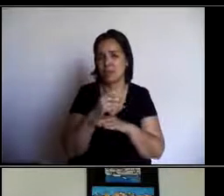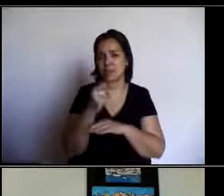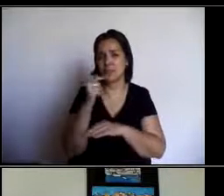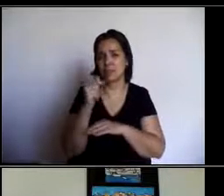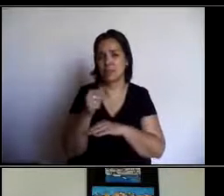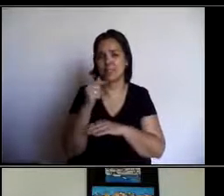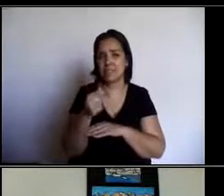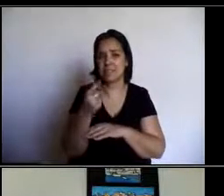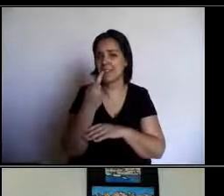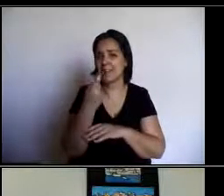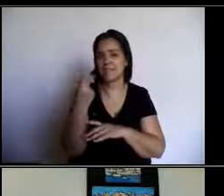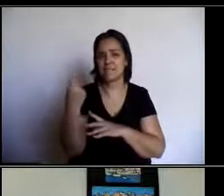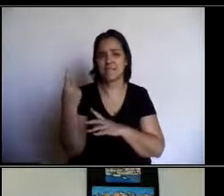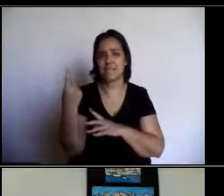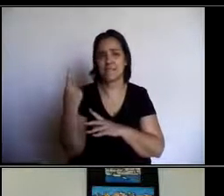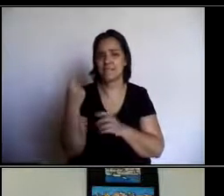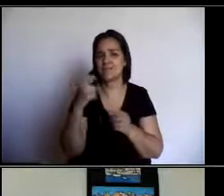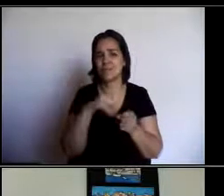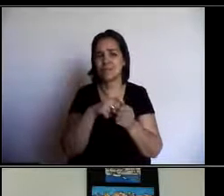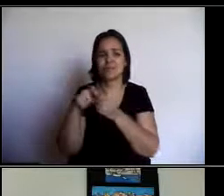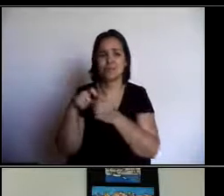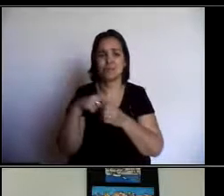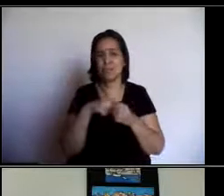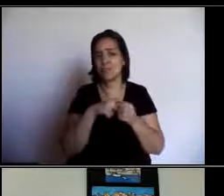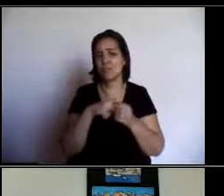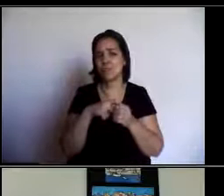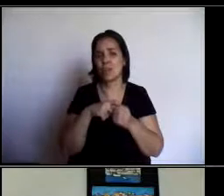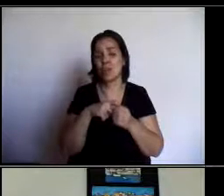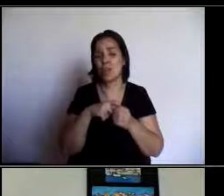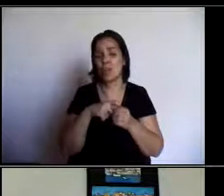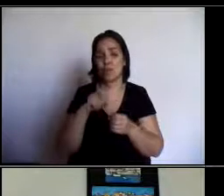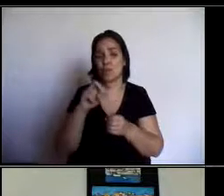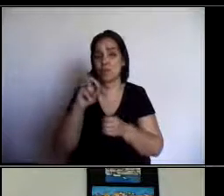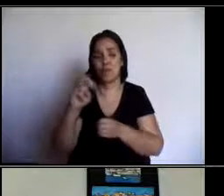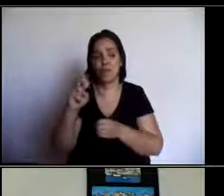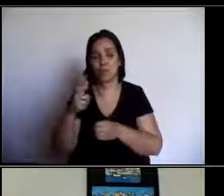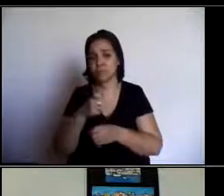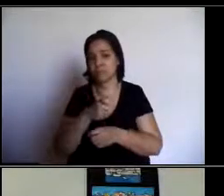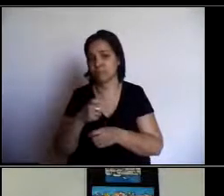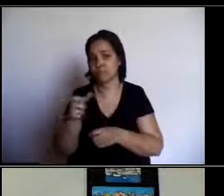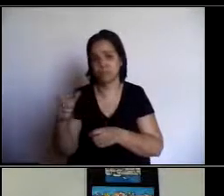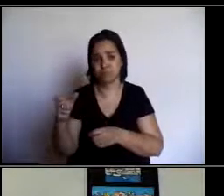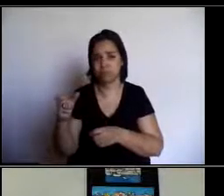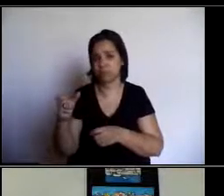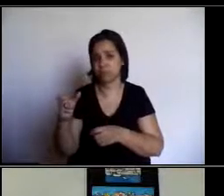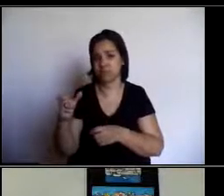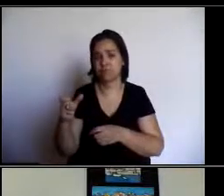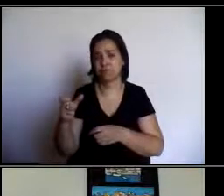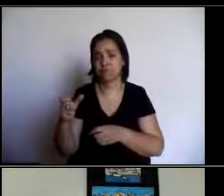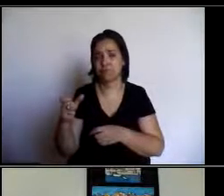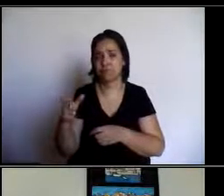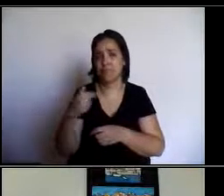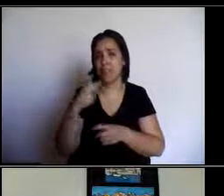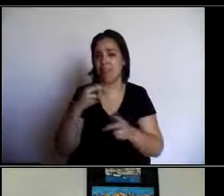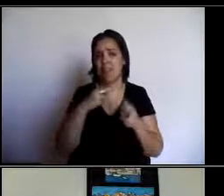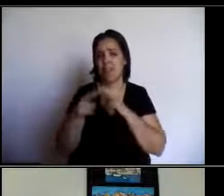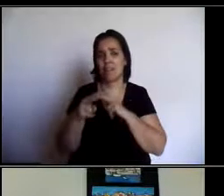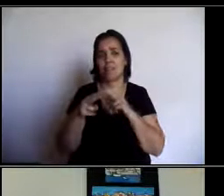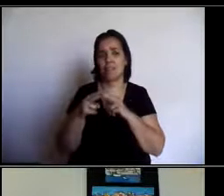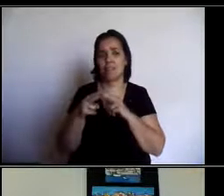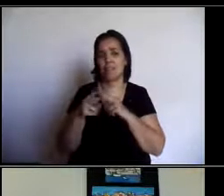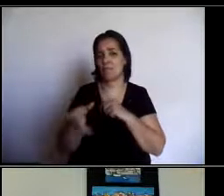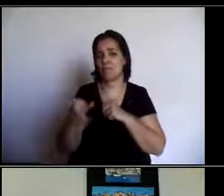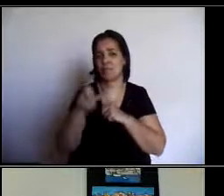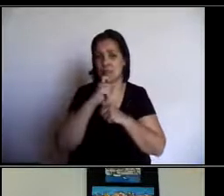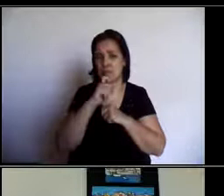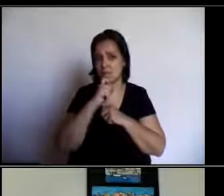esa falta de solidaridad con el resto de la periferia, pues la respuesta es muy complicada,